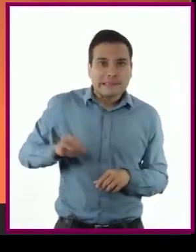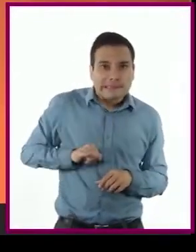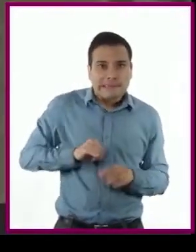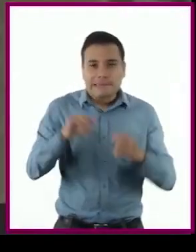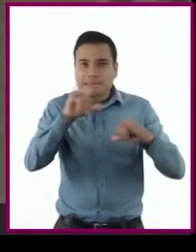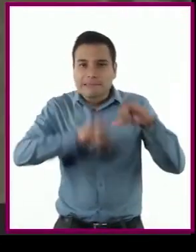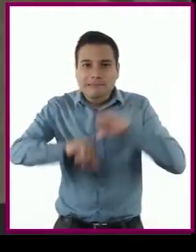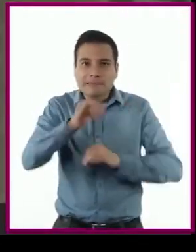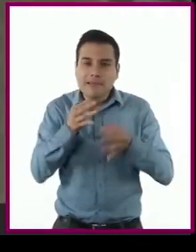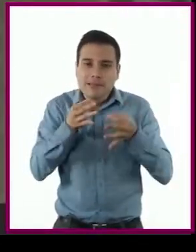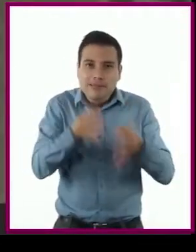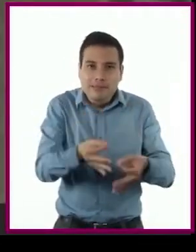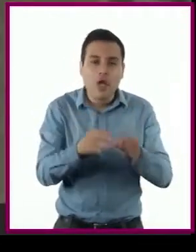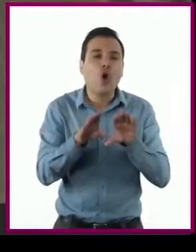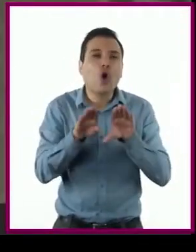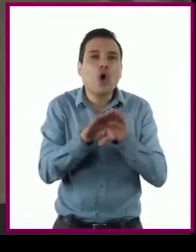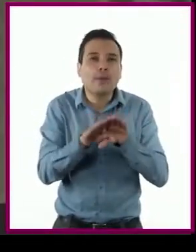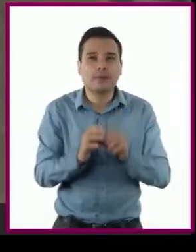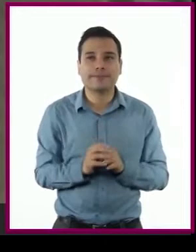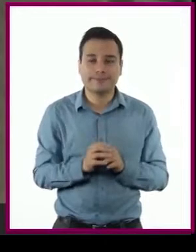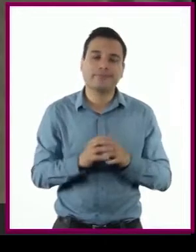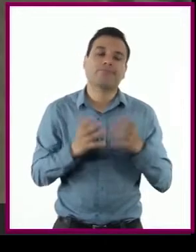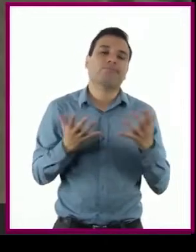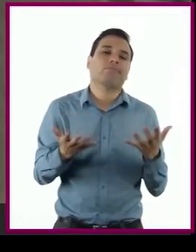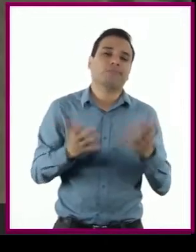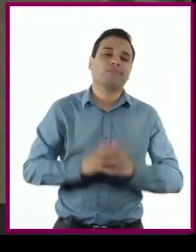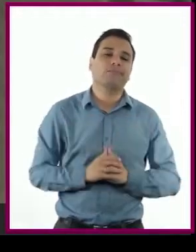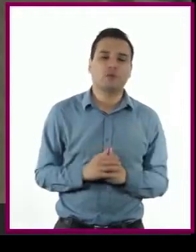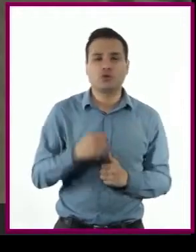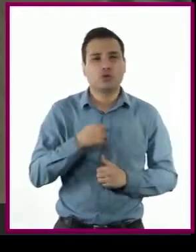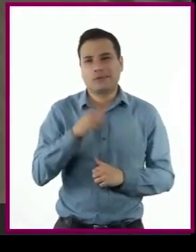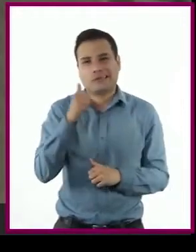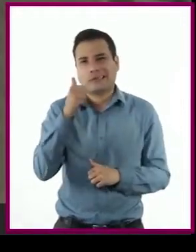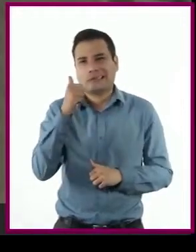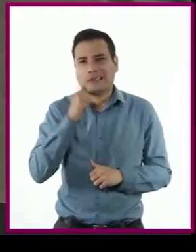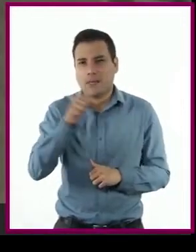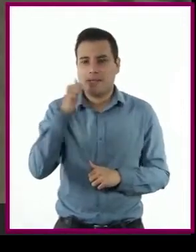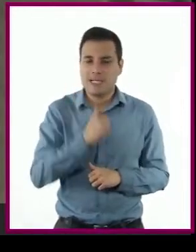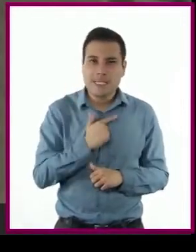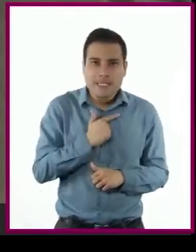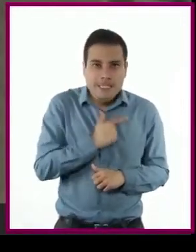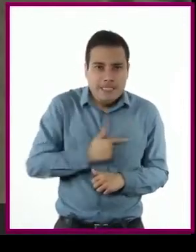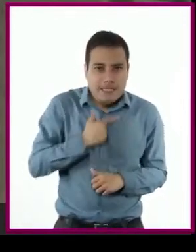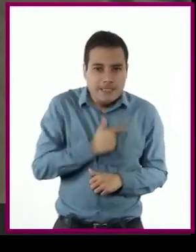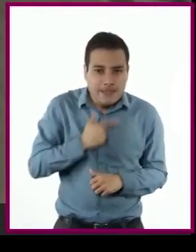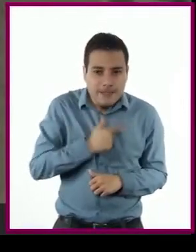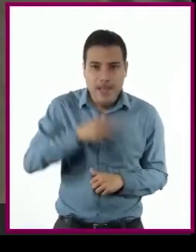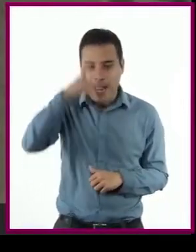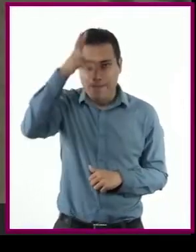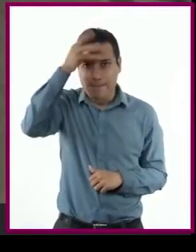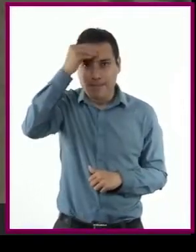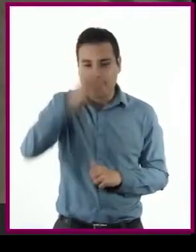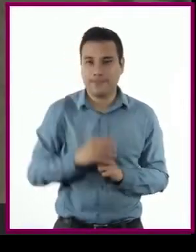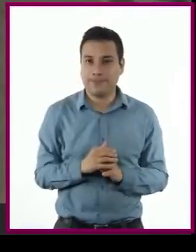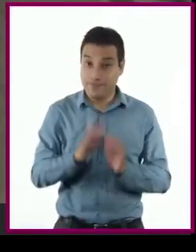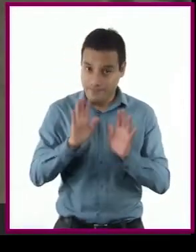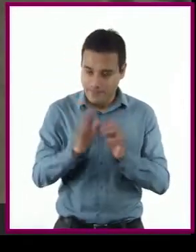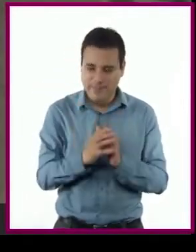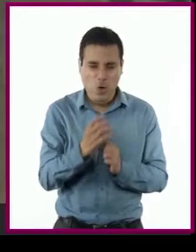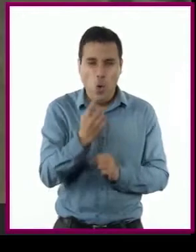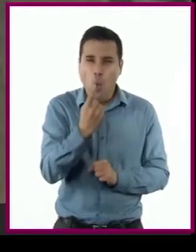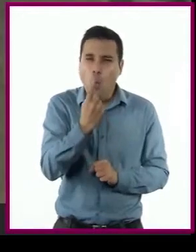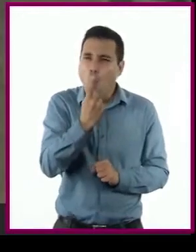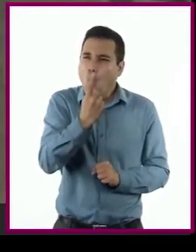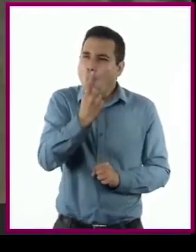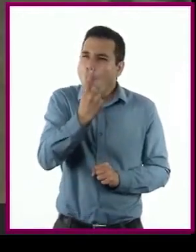ciencia? Well, siempre fui muy curioso, pero algo que alimentó aún más mi